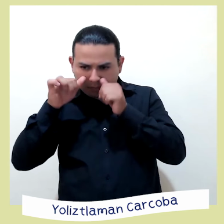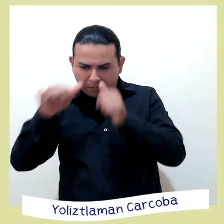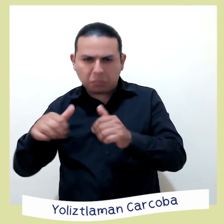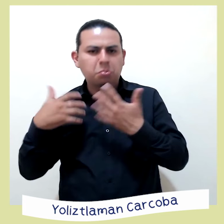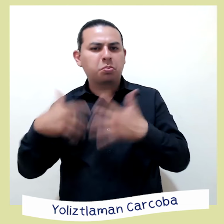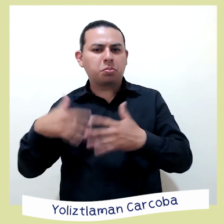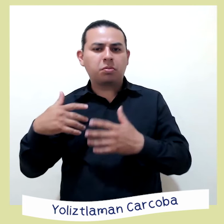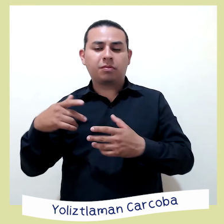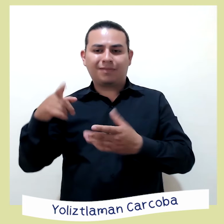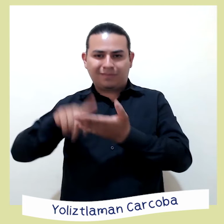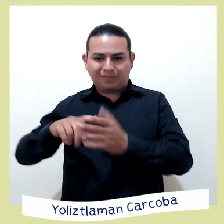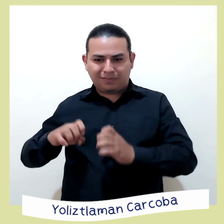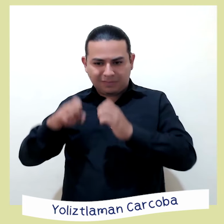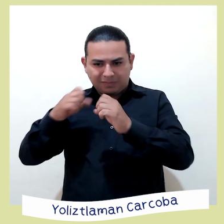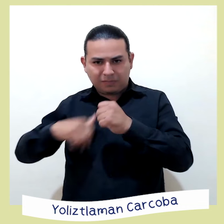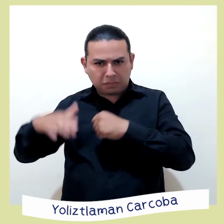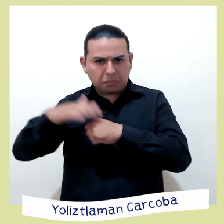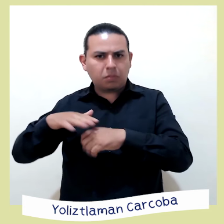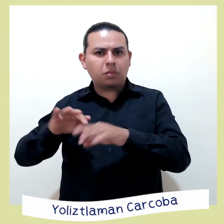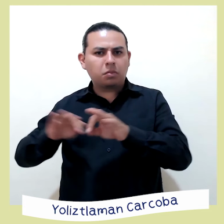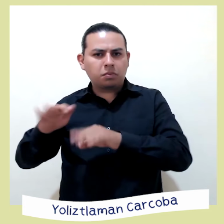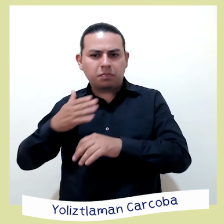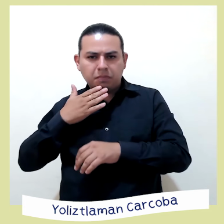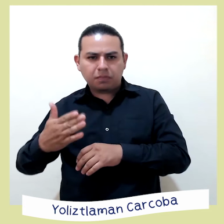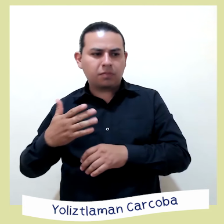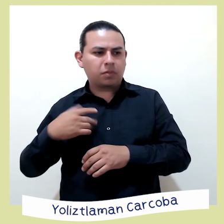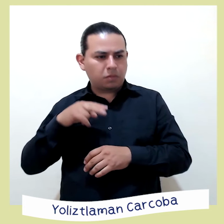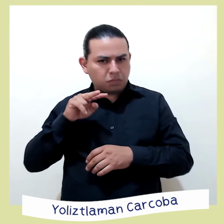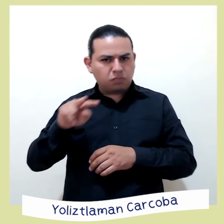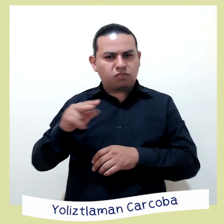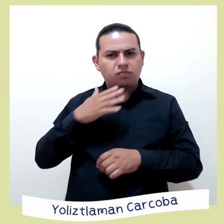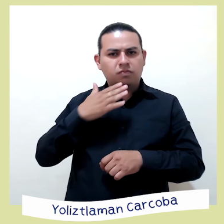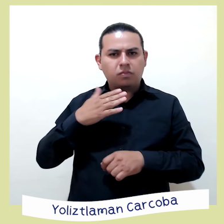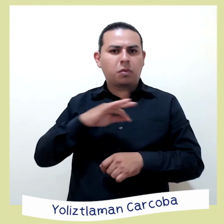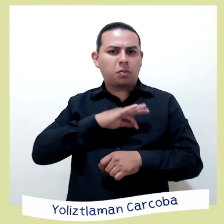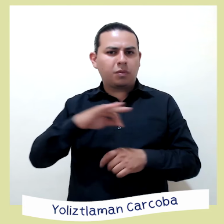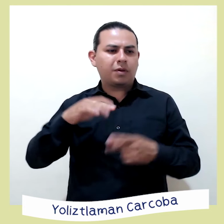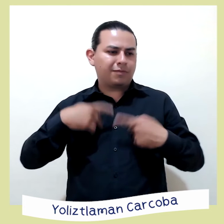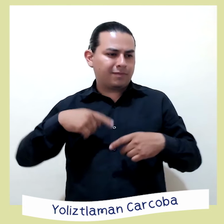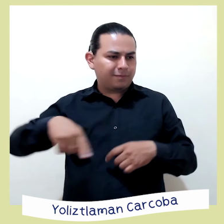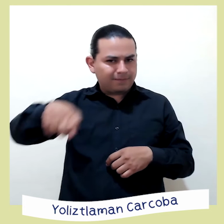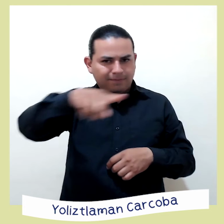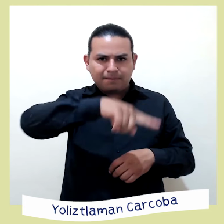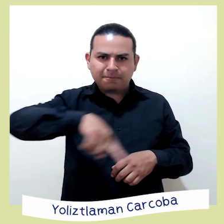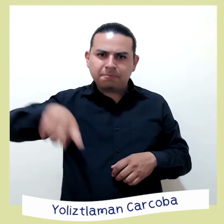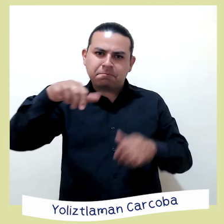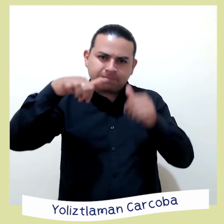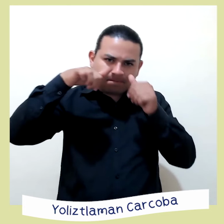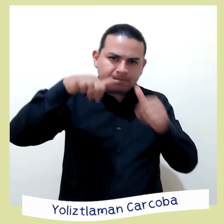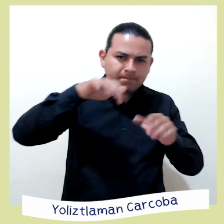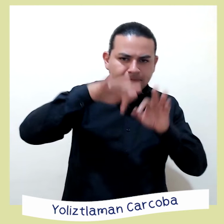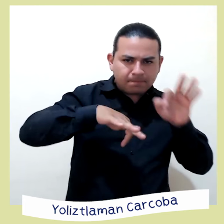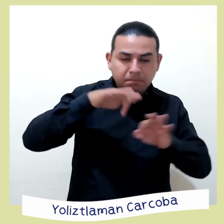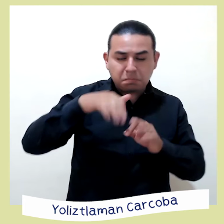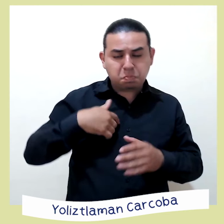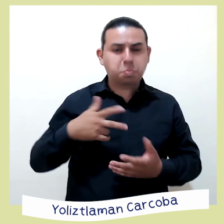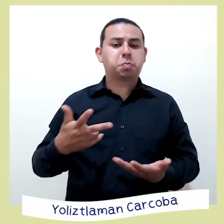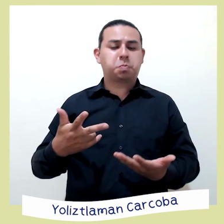personal, el del Seguro Social, que tuve yo la atención maravillosa. Quiero aclarar,